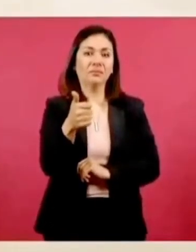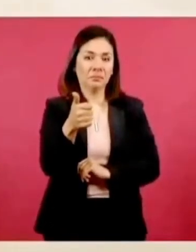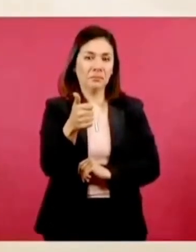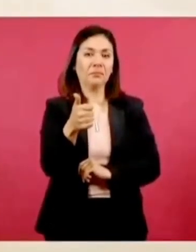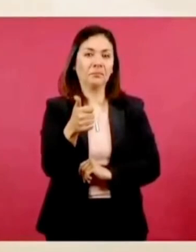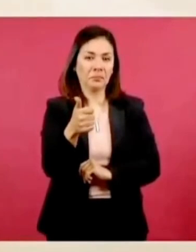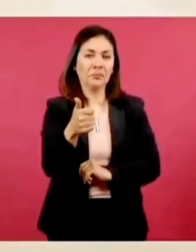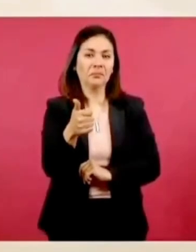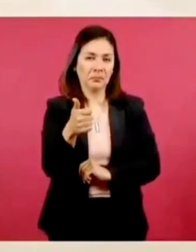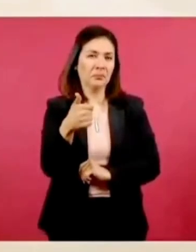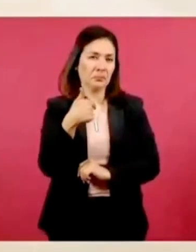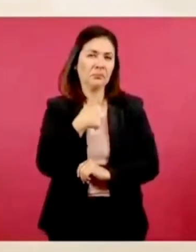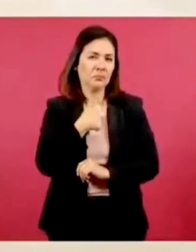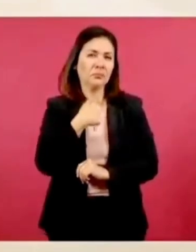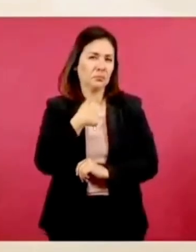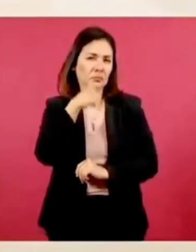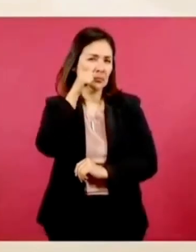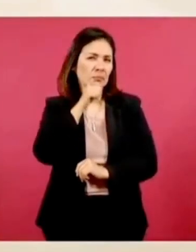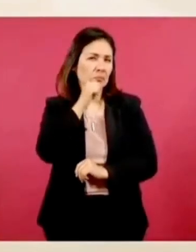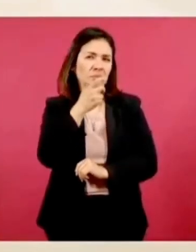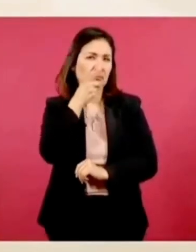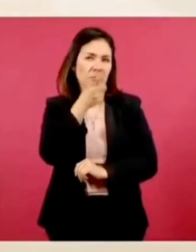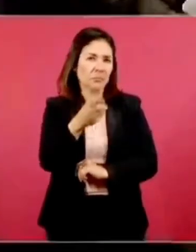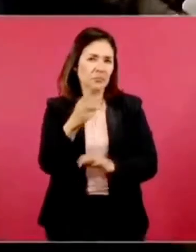Siempre lo he mencionado.